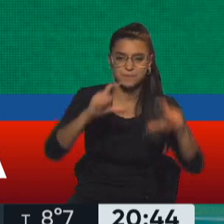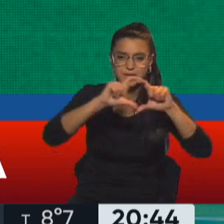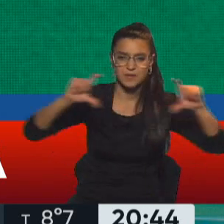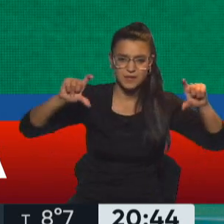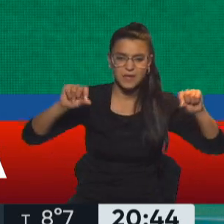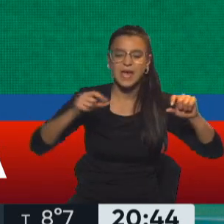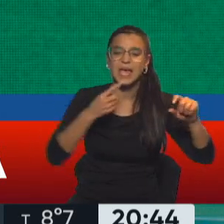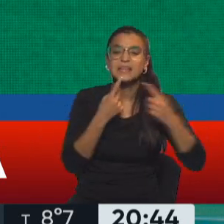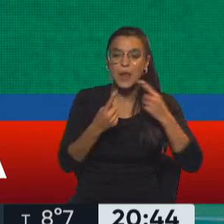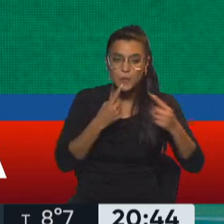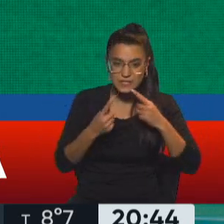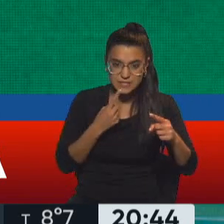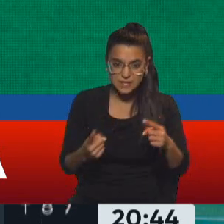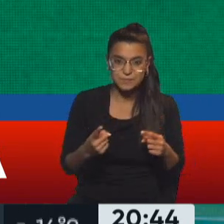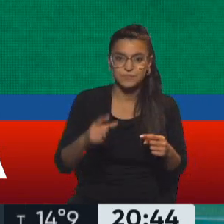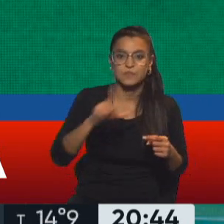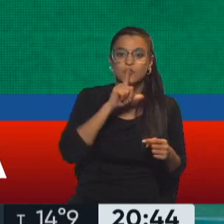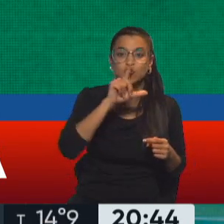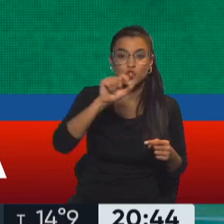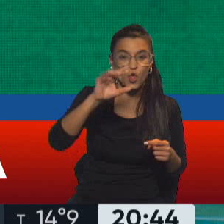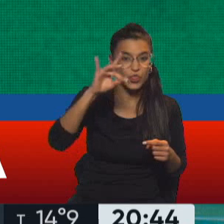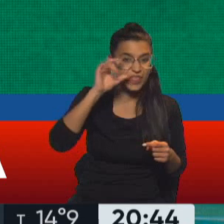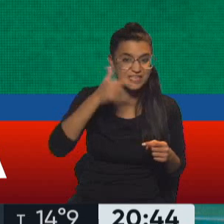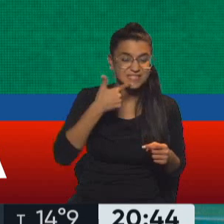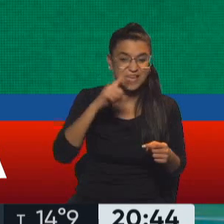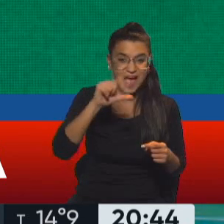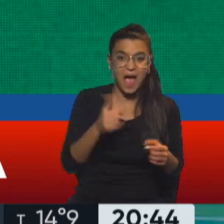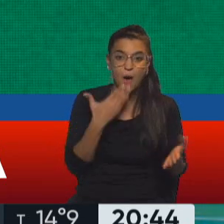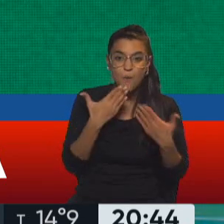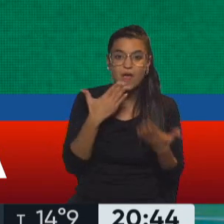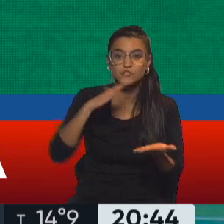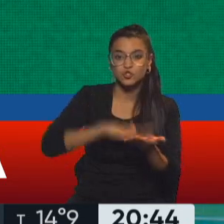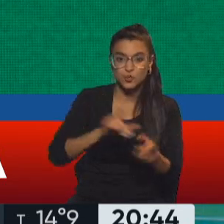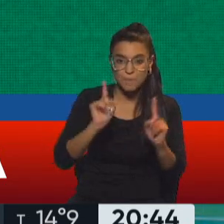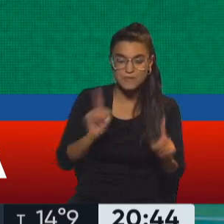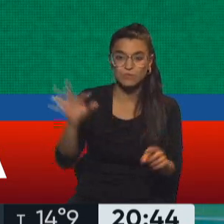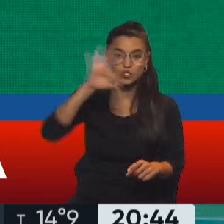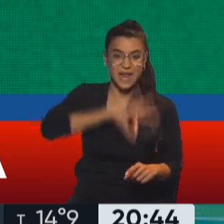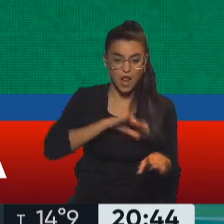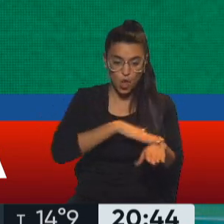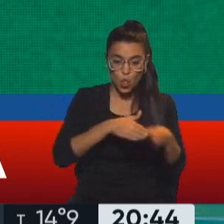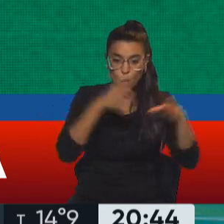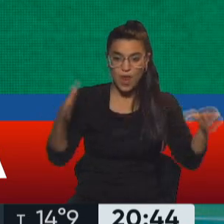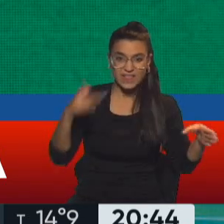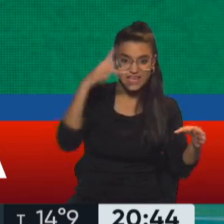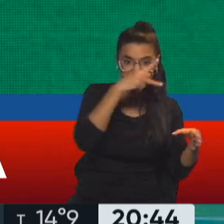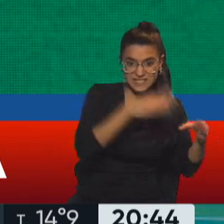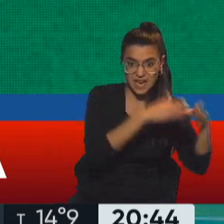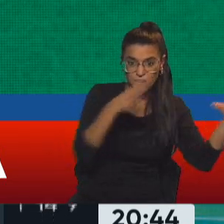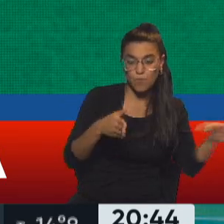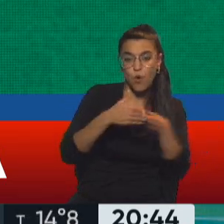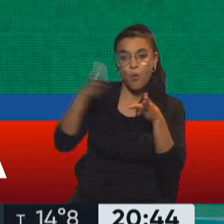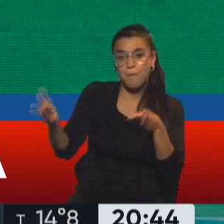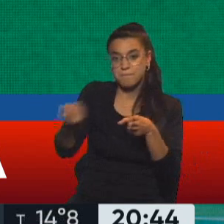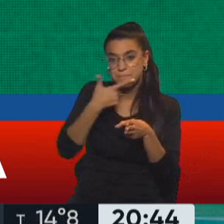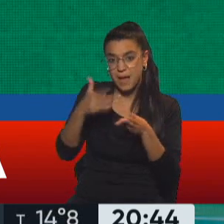una entrevista en donde Cecilia Todesca habla justamente de lo que ocurrió con el salario durante el kirchnerismo, durante el gobierno de